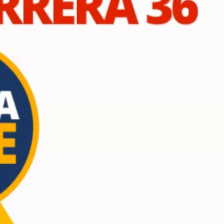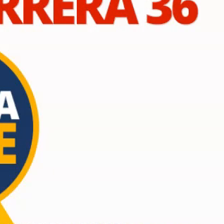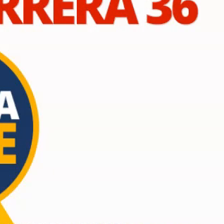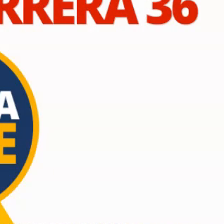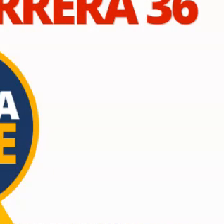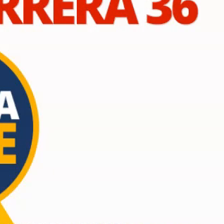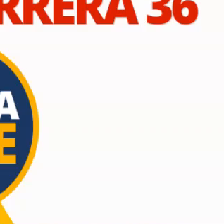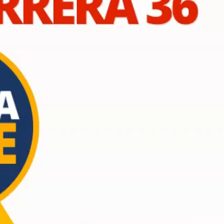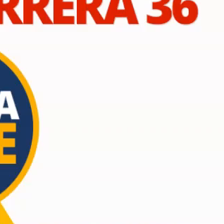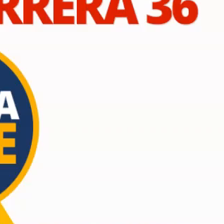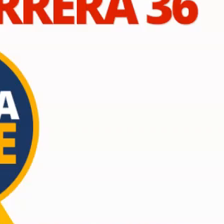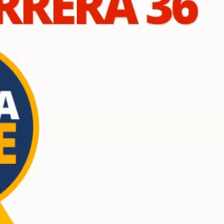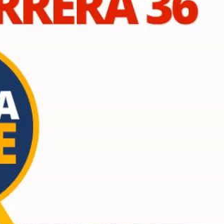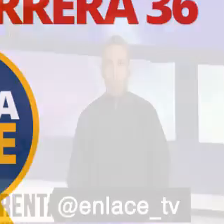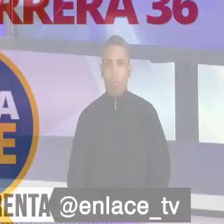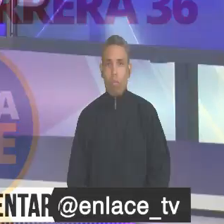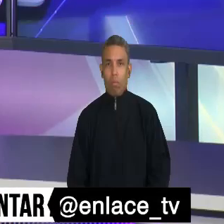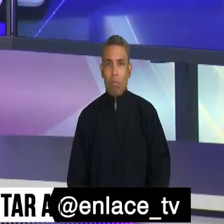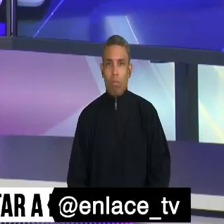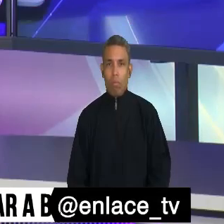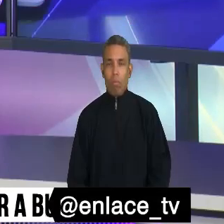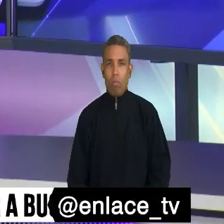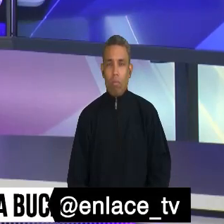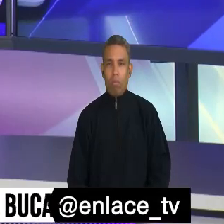en su nueva sede en la avenida 36.